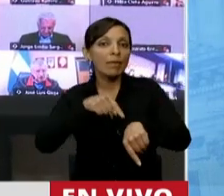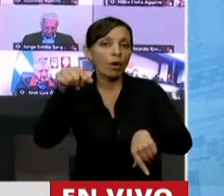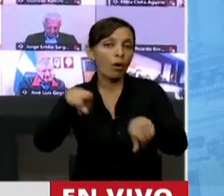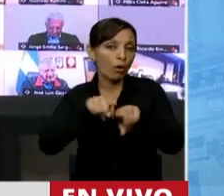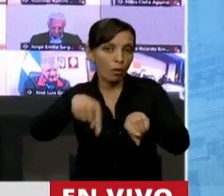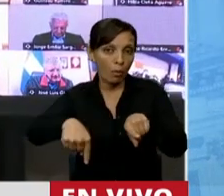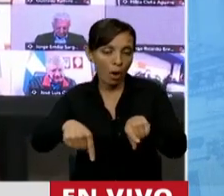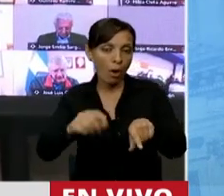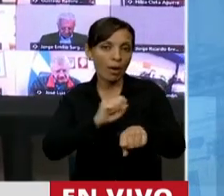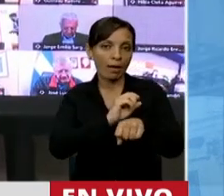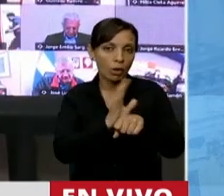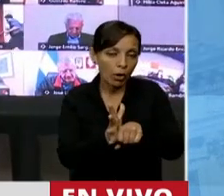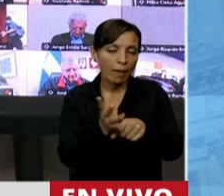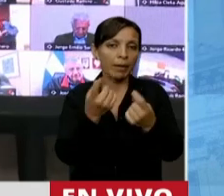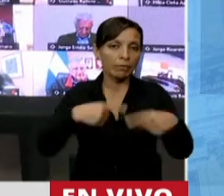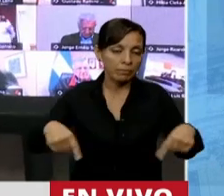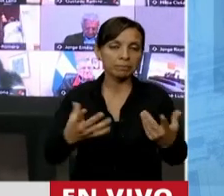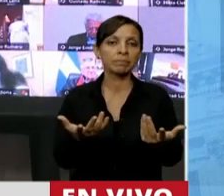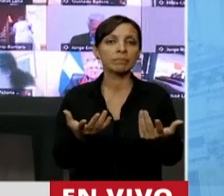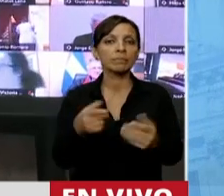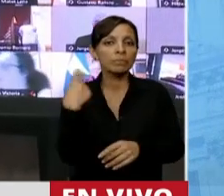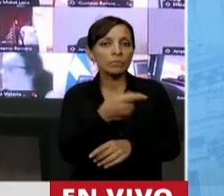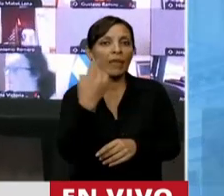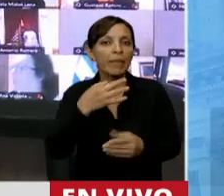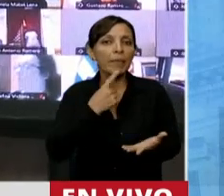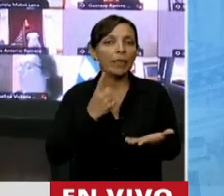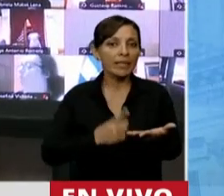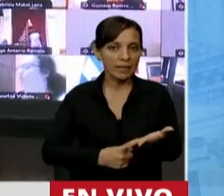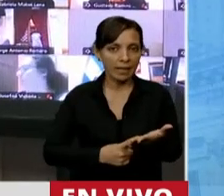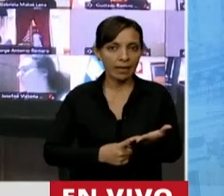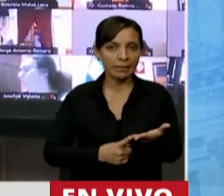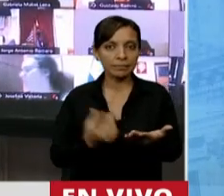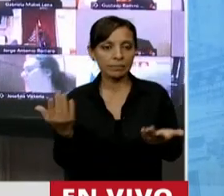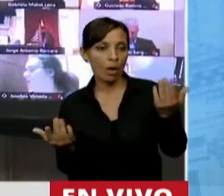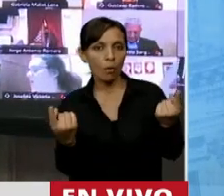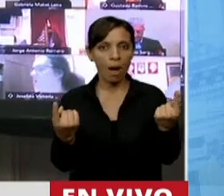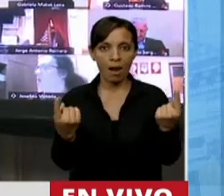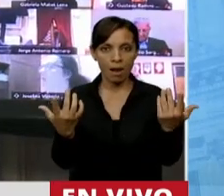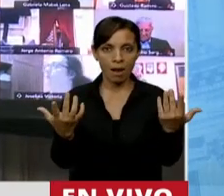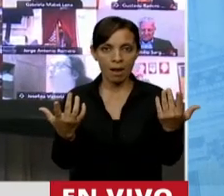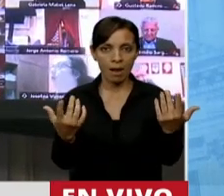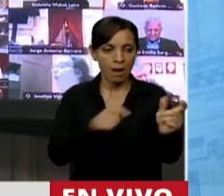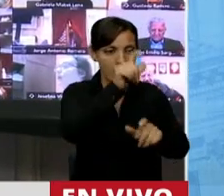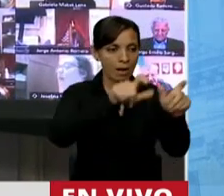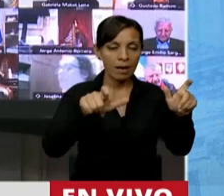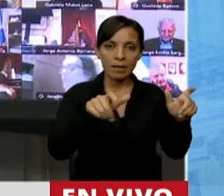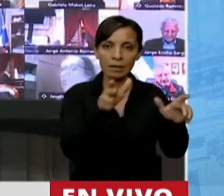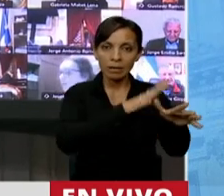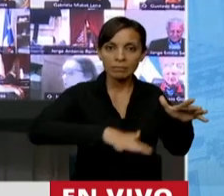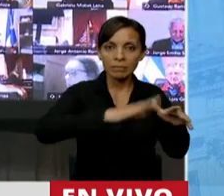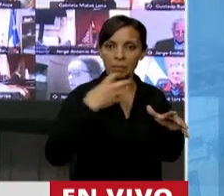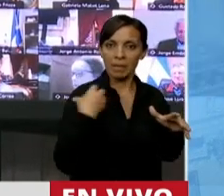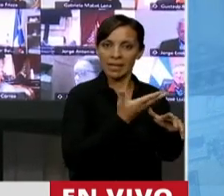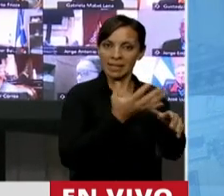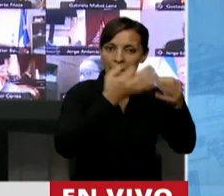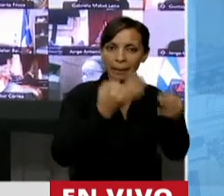sucede que tenemos que decidir entre el bien común, el bienestar